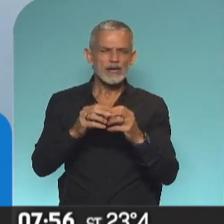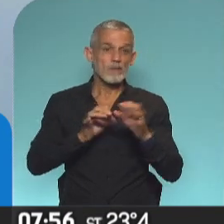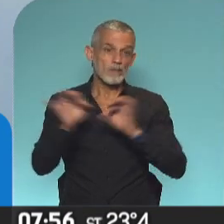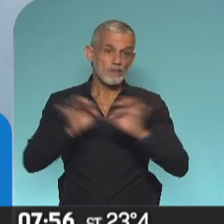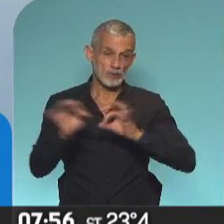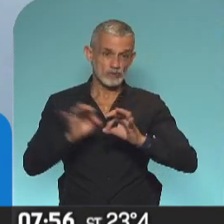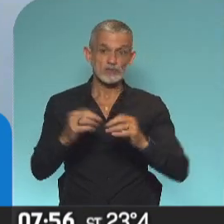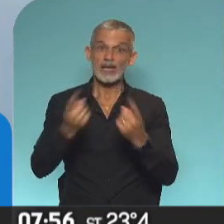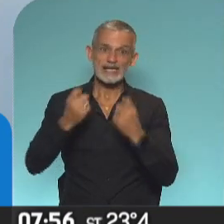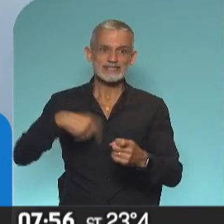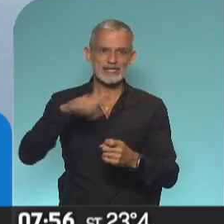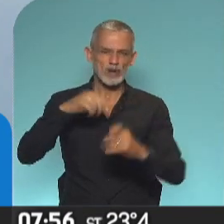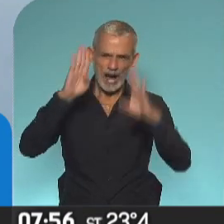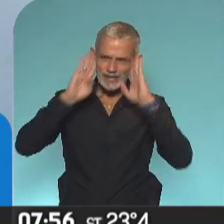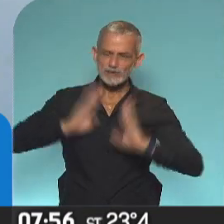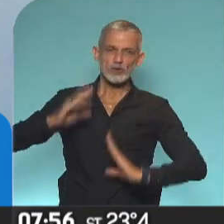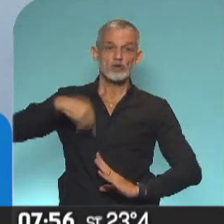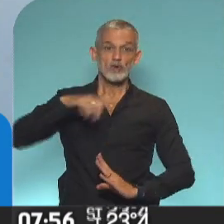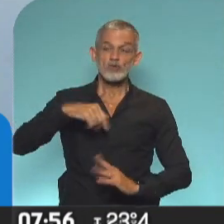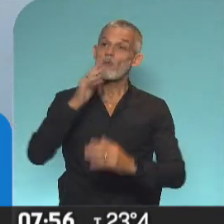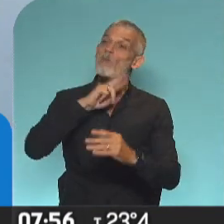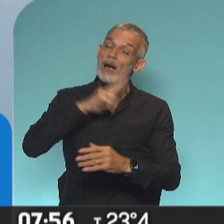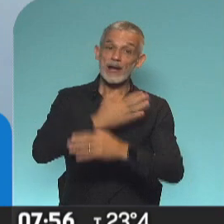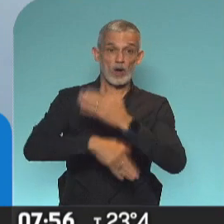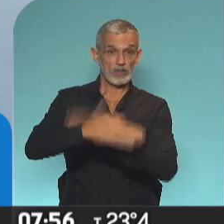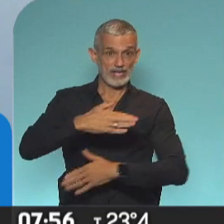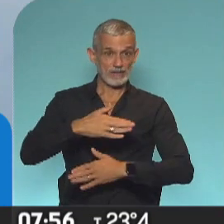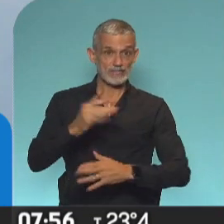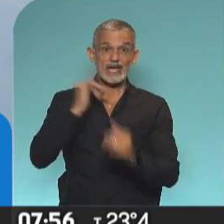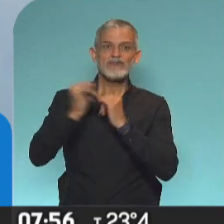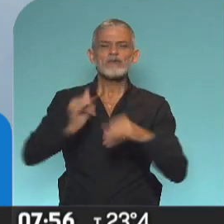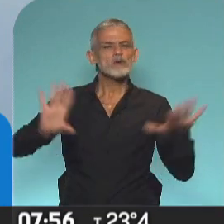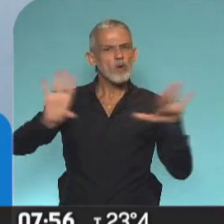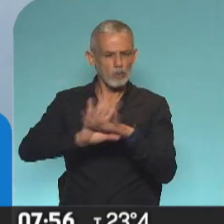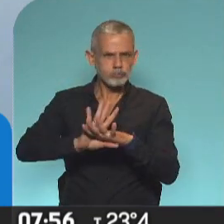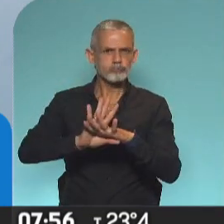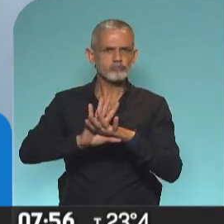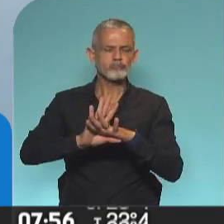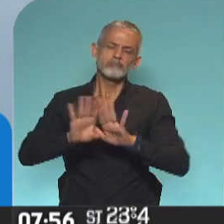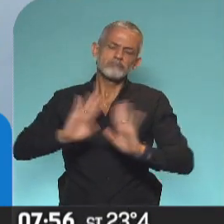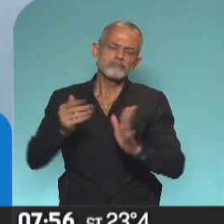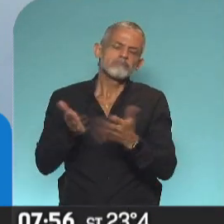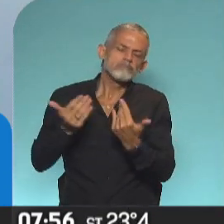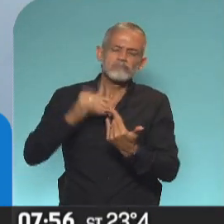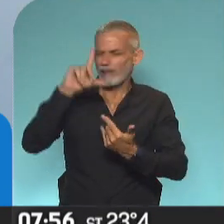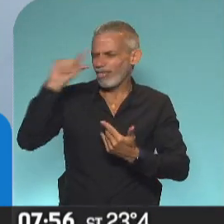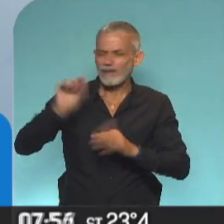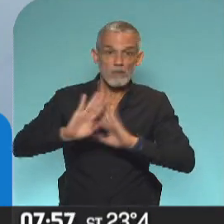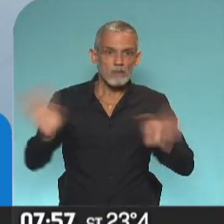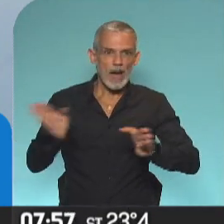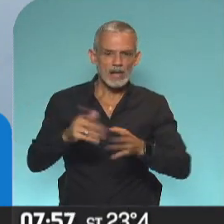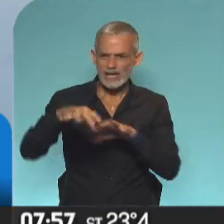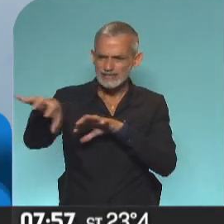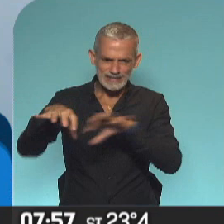Es necesario que nos escuchen a nosotras, las mujeres con discapacidad, con información exacta que desarme la estrategia de la ignorancia que usan los